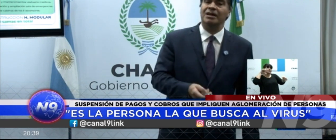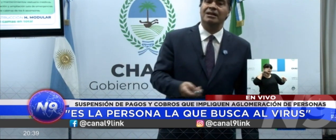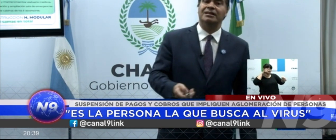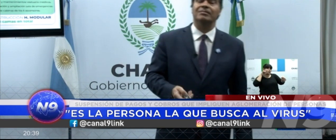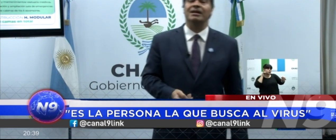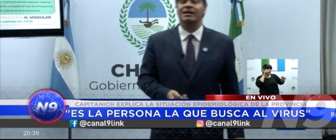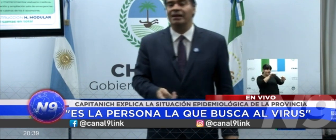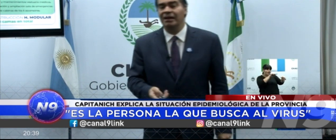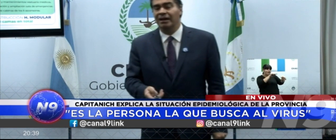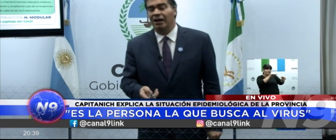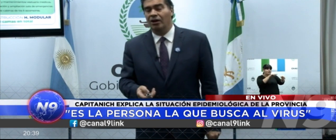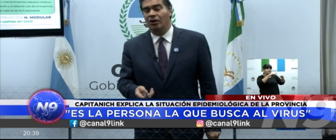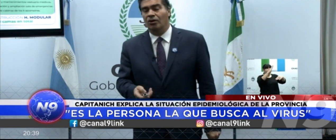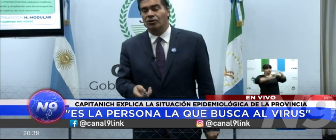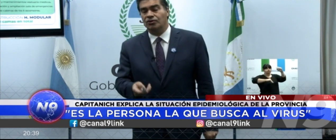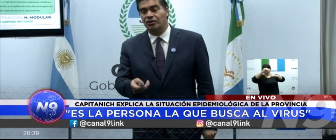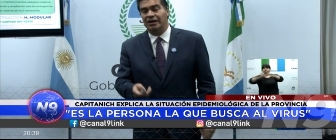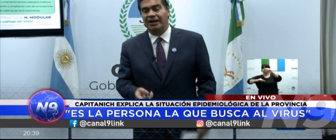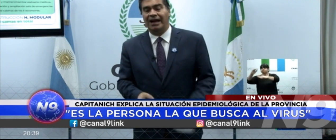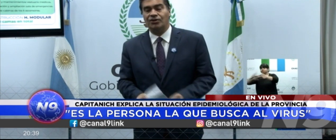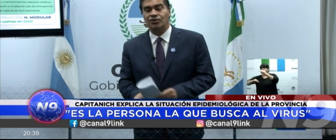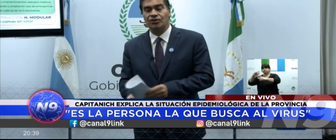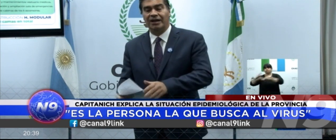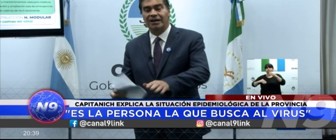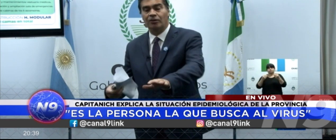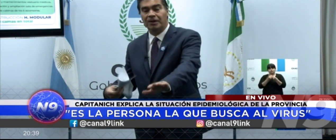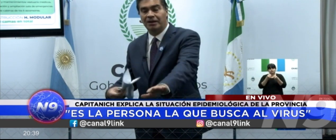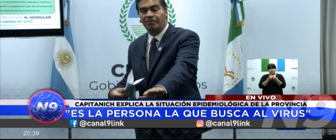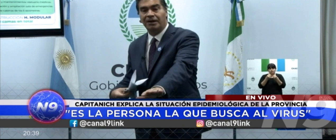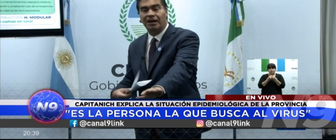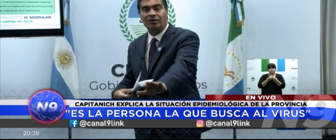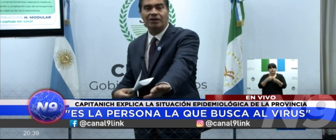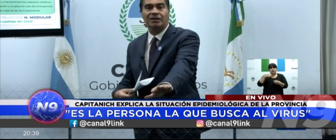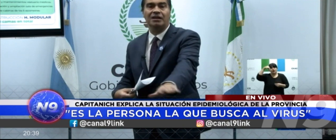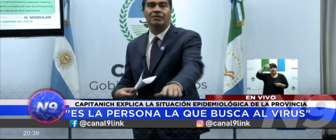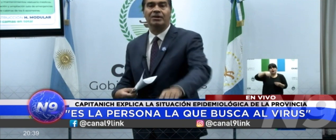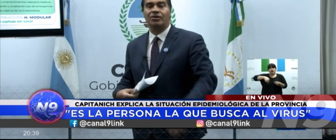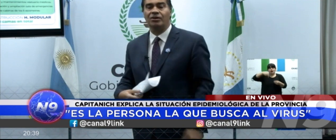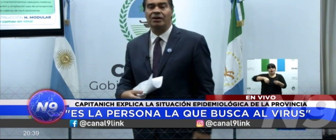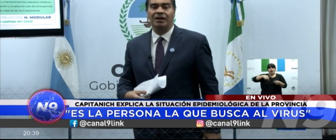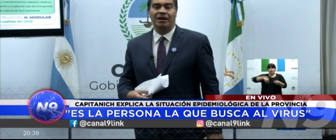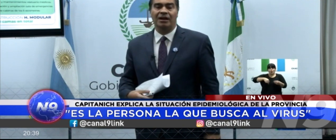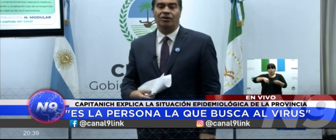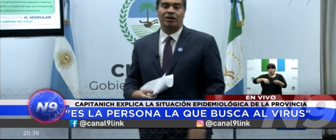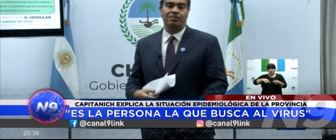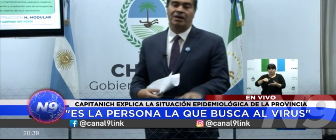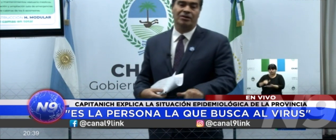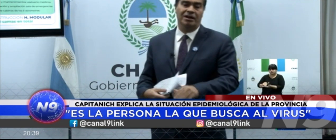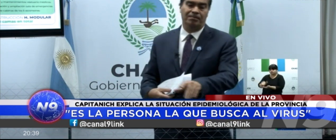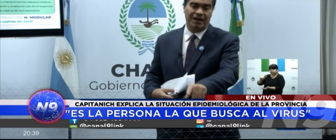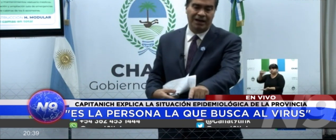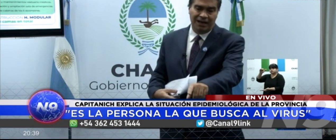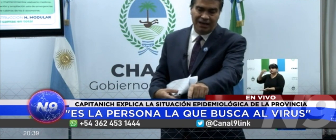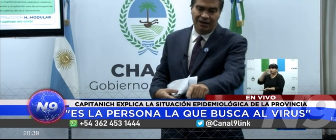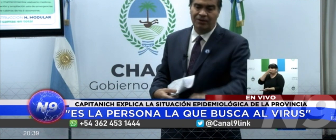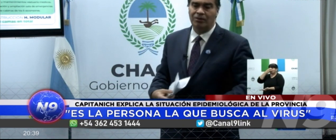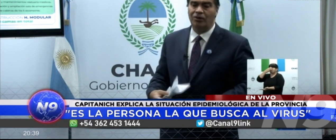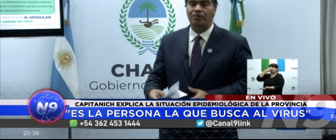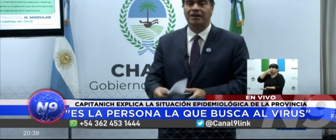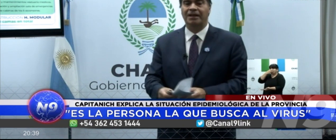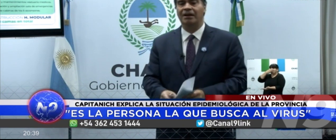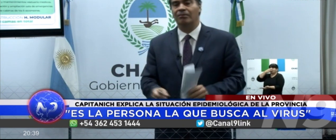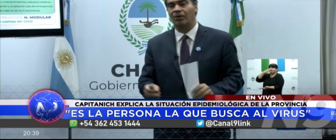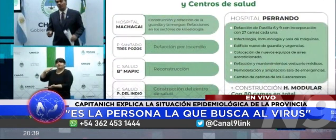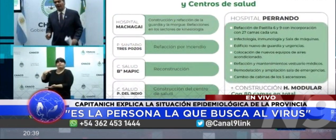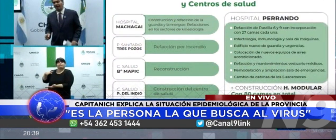oxígeno y el tema de los casos en el Hospital Perrando que tiene que ver con los respiradores para el